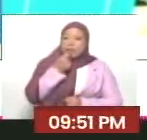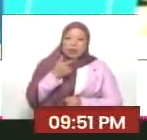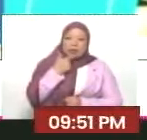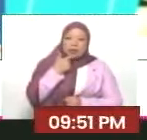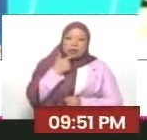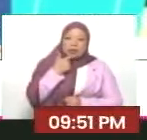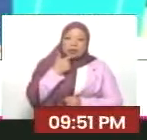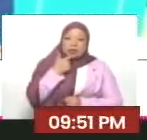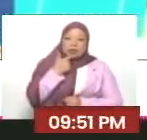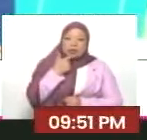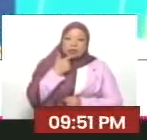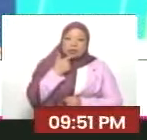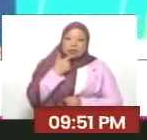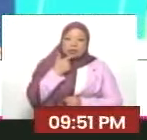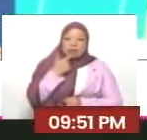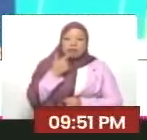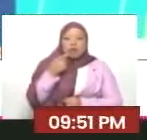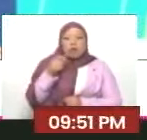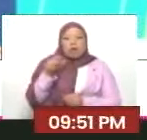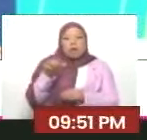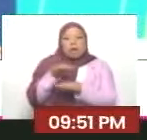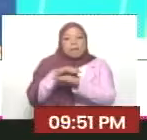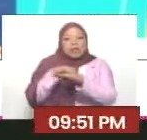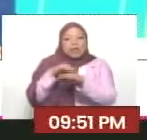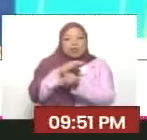Extraordinario, de verdad. ¿Dónde se metió Ernesto Villegas? No lo veo.